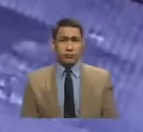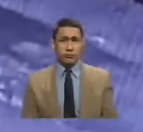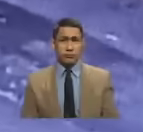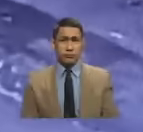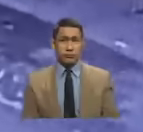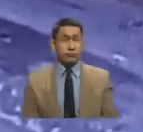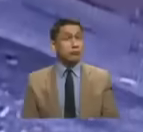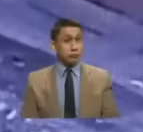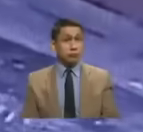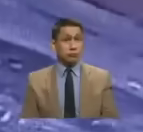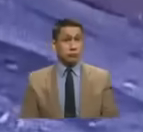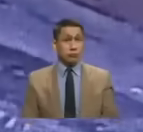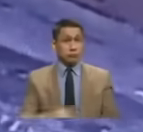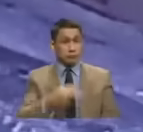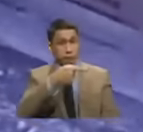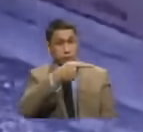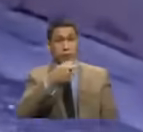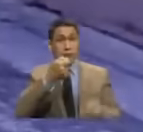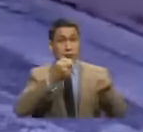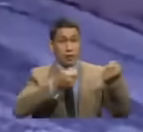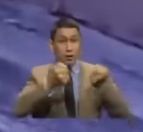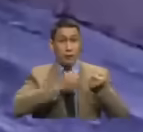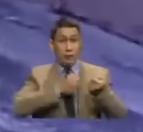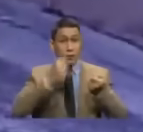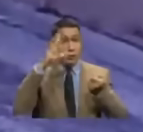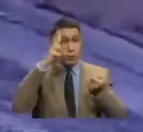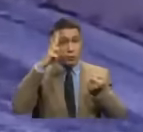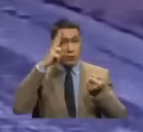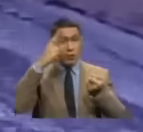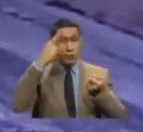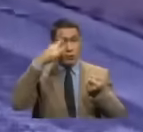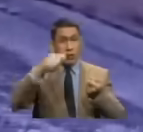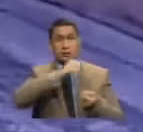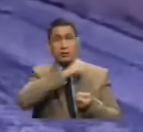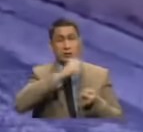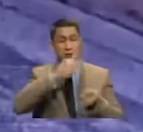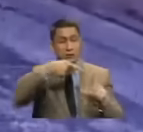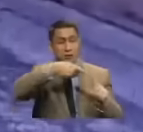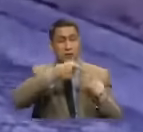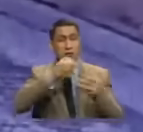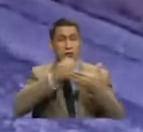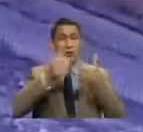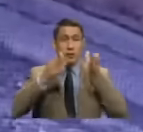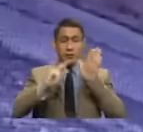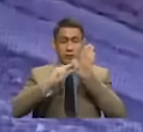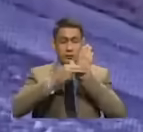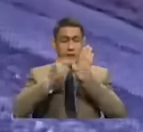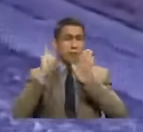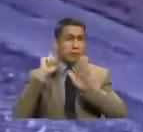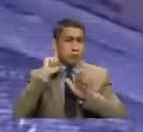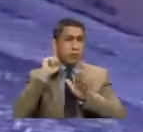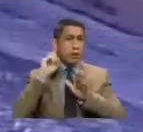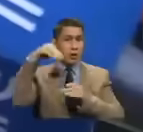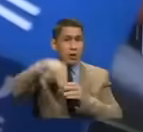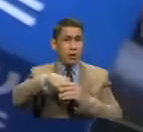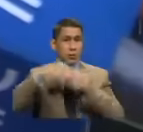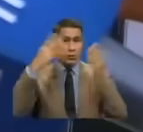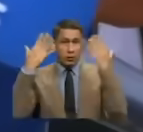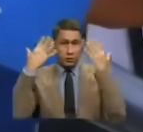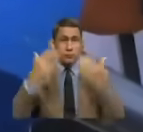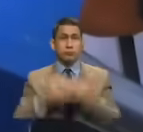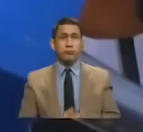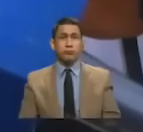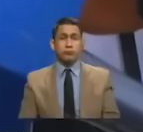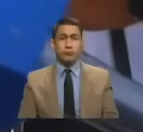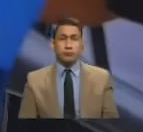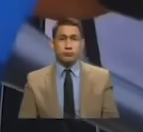Este vehículo también fue utilizado en el secuestro de un periodista radial en Guayaquil. Y este carro rojo es el Patuchito, el